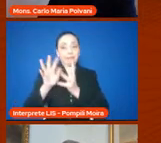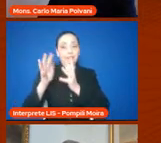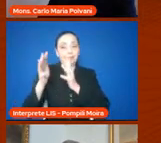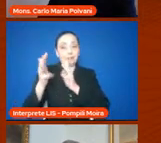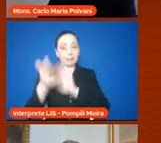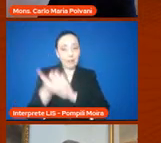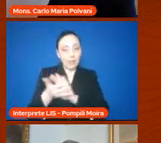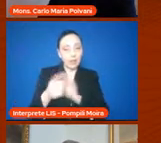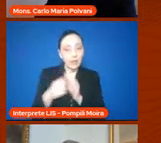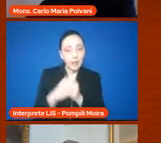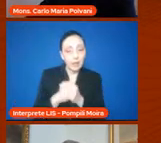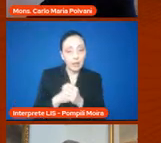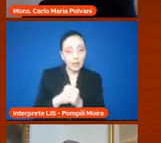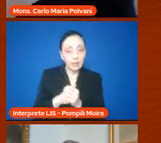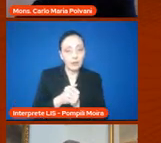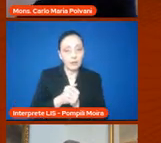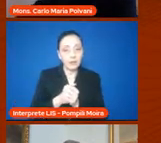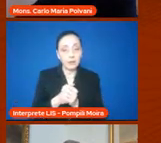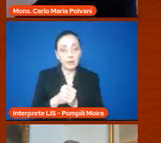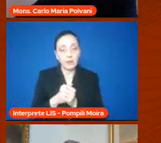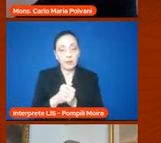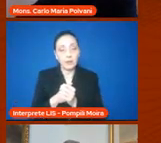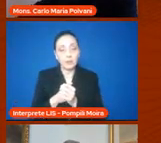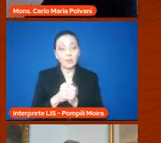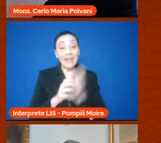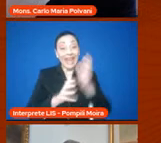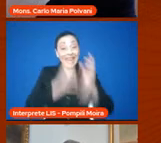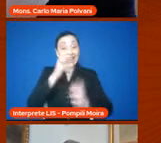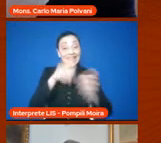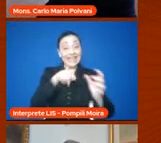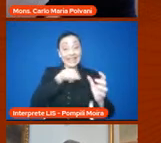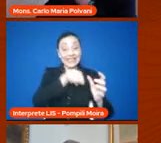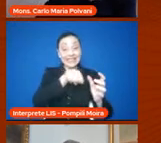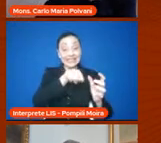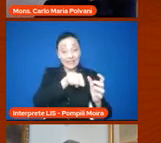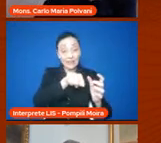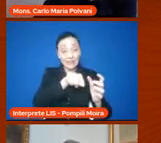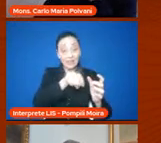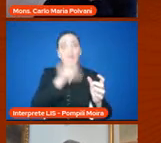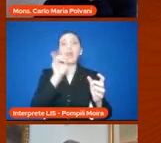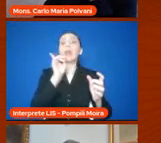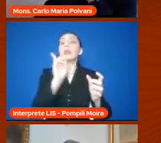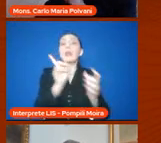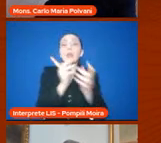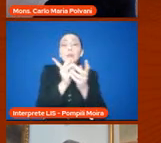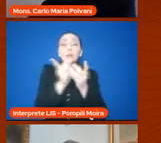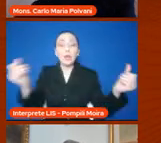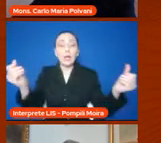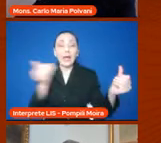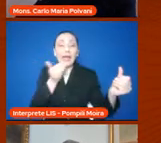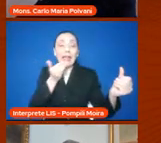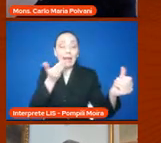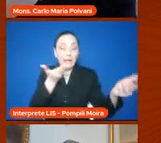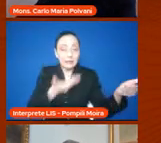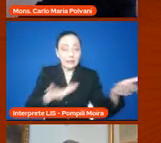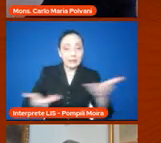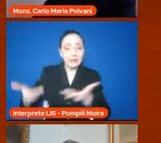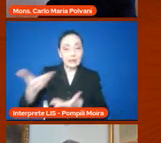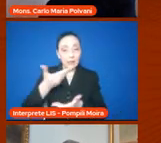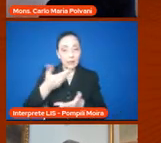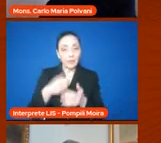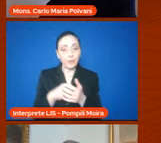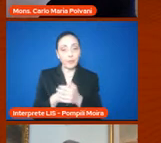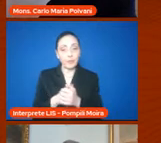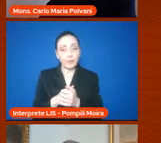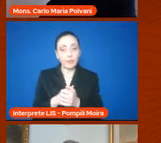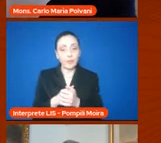Salimos mejores o peores. Este es el desafío. Y si no salimos mejores,